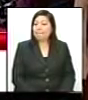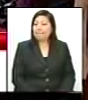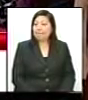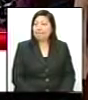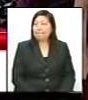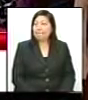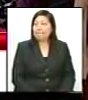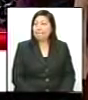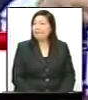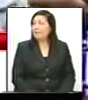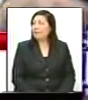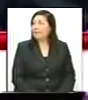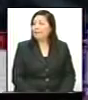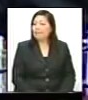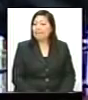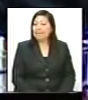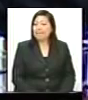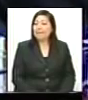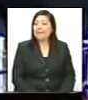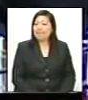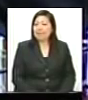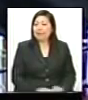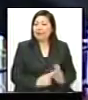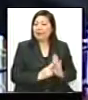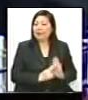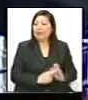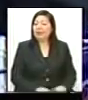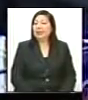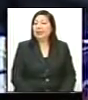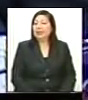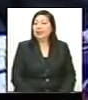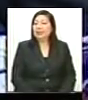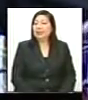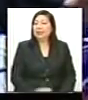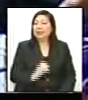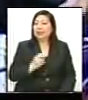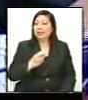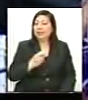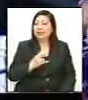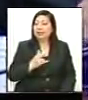el doctor Javier Luna, representante del doctor Pedro Chávarri, fiscal de la Nación.